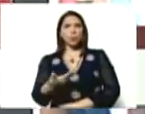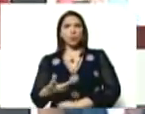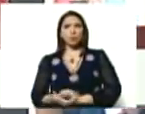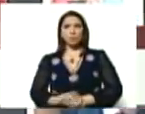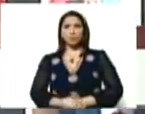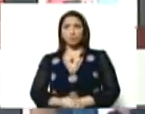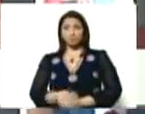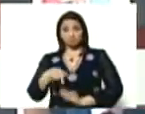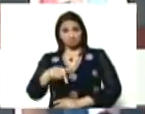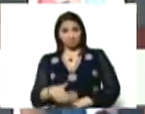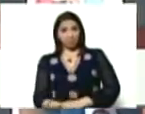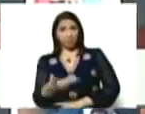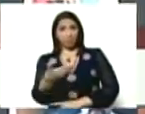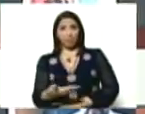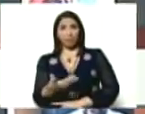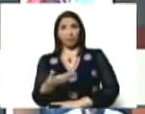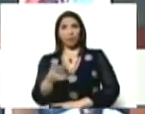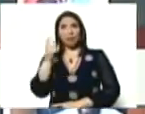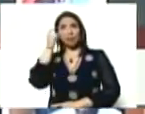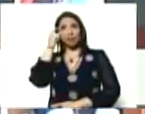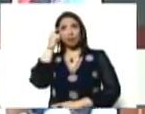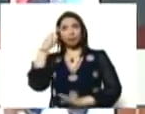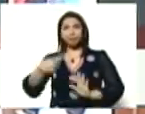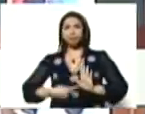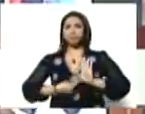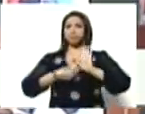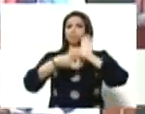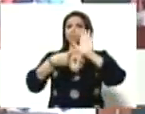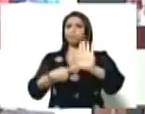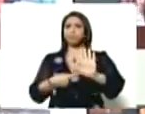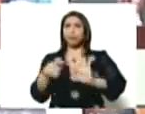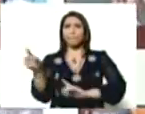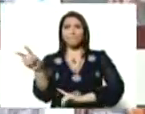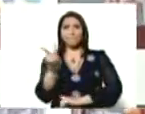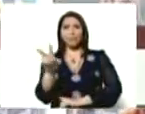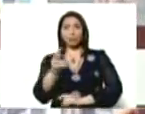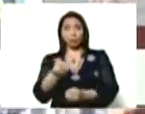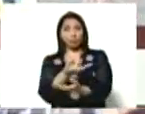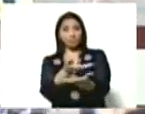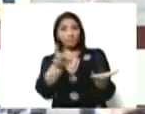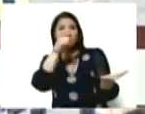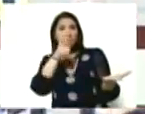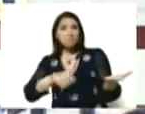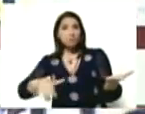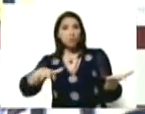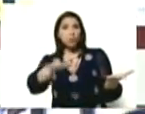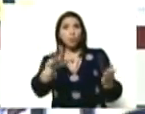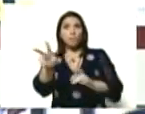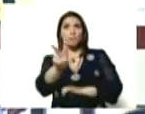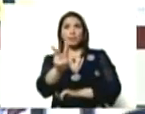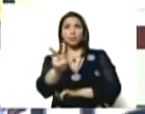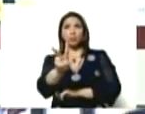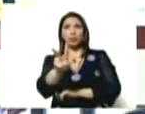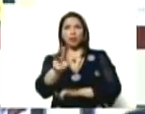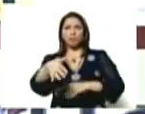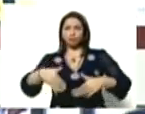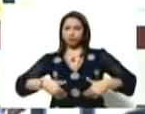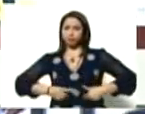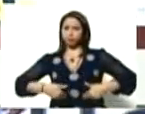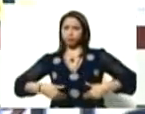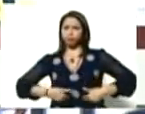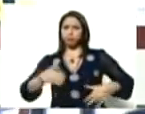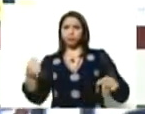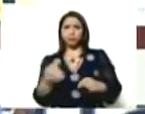Es una fecha para presentar a Venezuela, a los venezolanos y las venezolanas, el esfuerzo de un